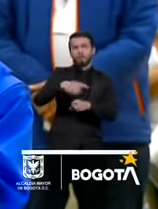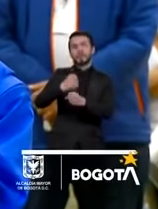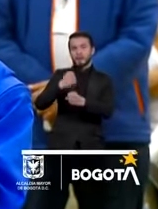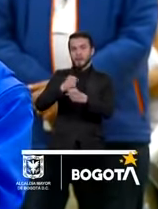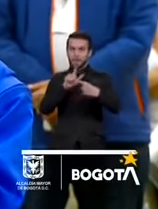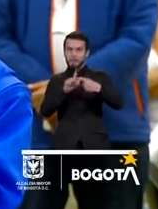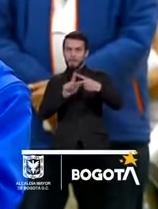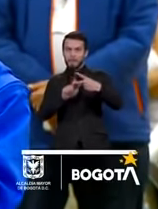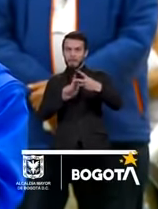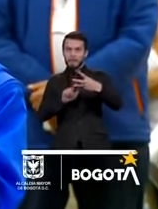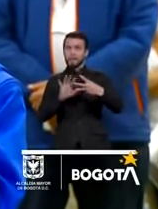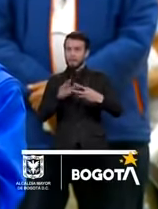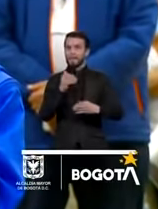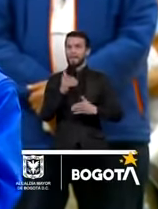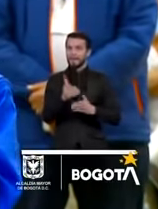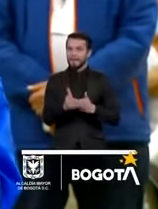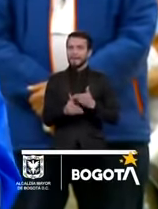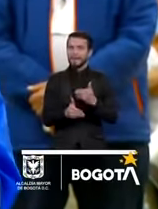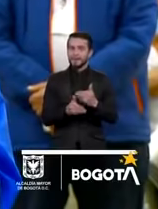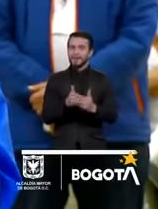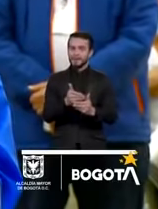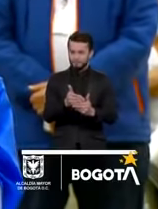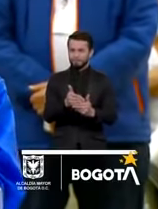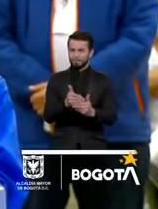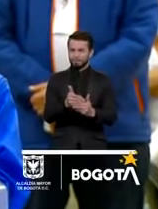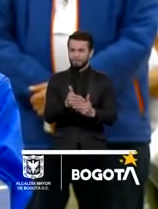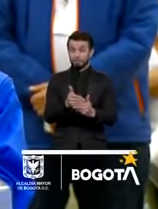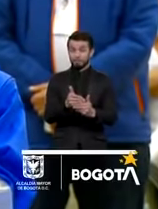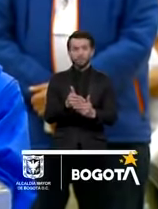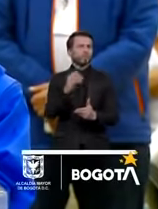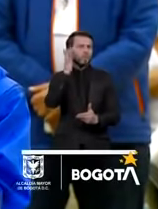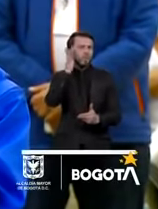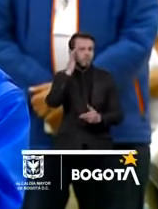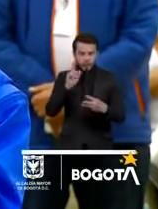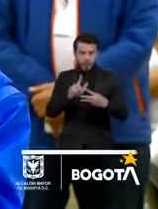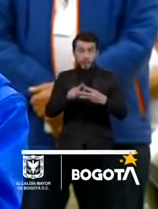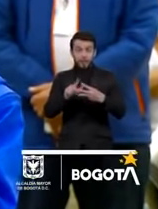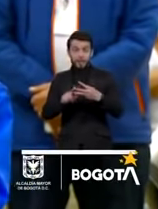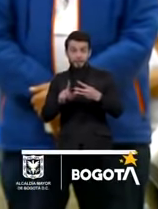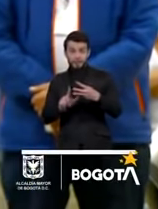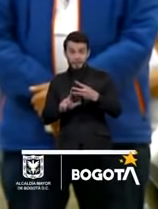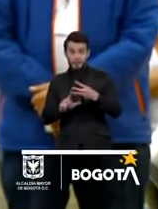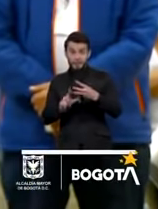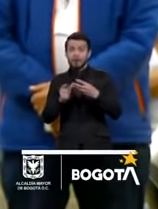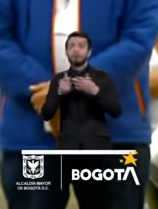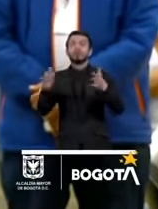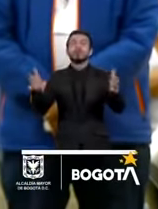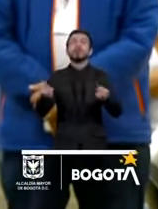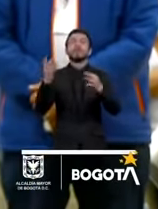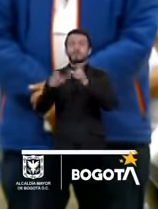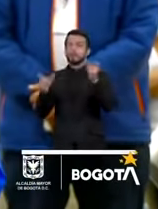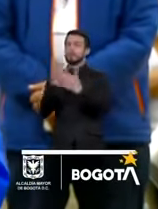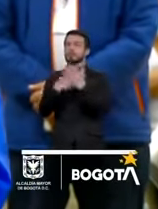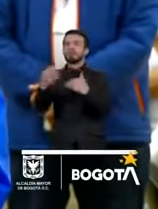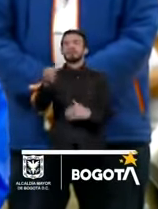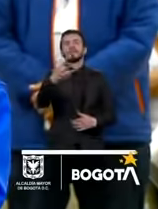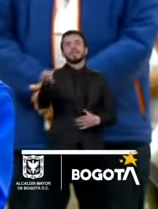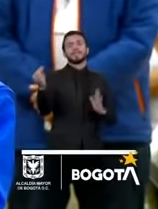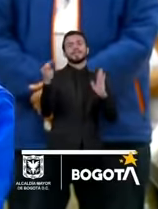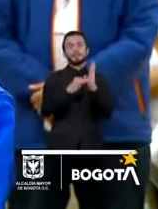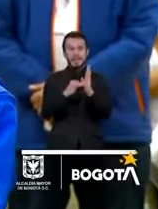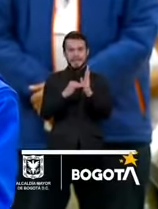es porque tenemos que ver esas 300,000 personas que salgan en horarios distintos a la hora pico. Si todos